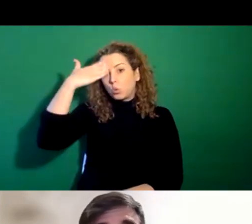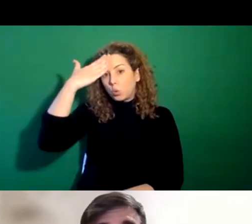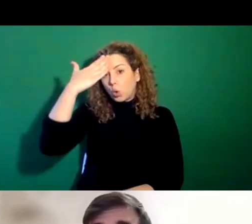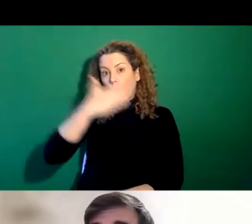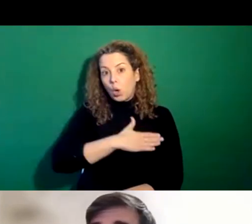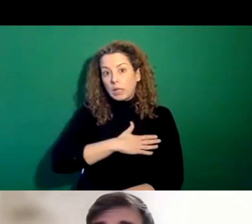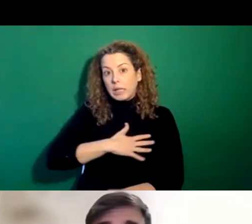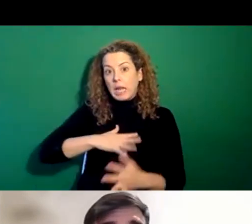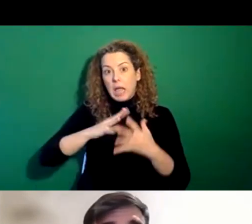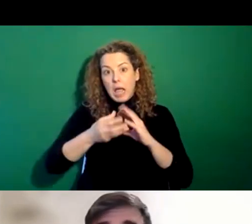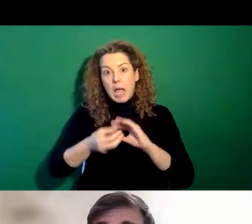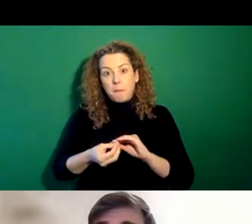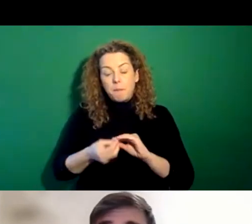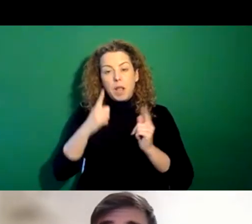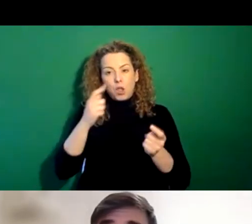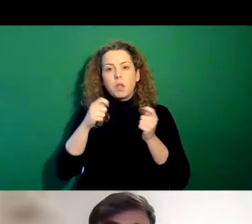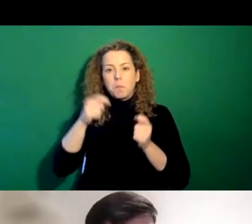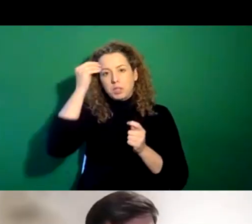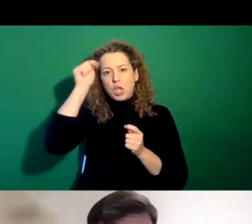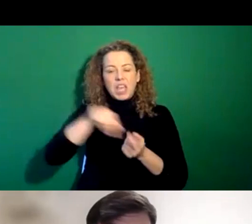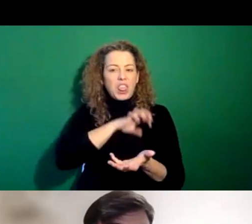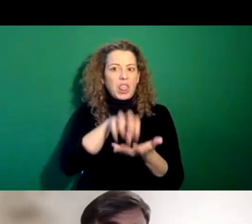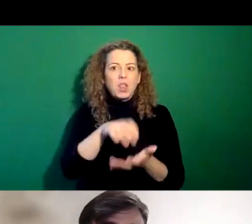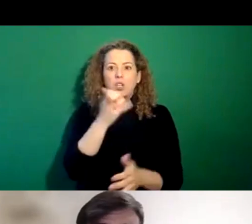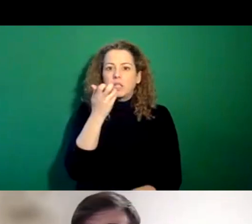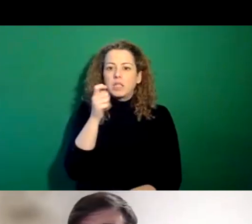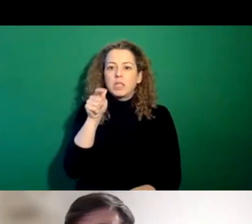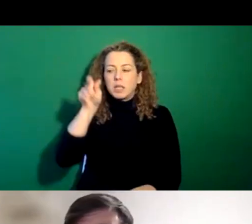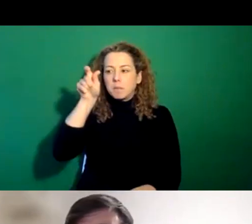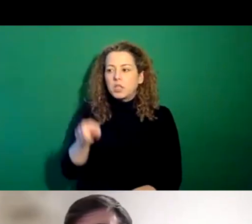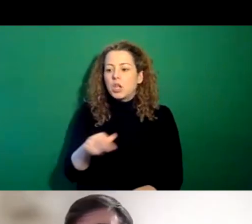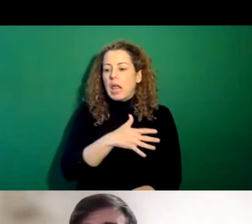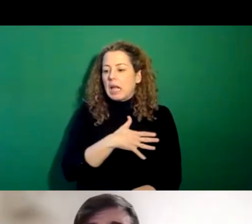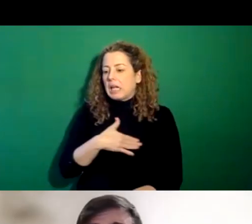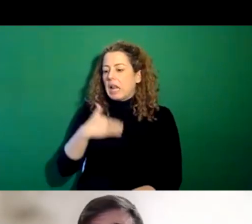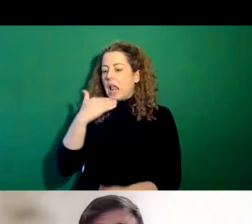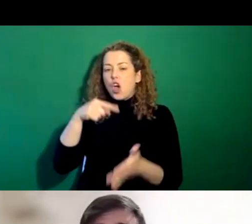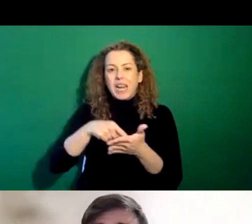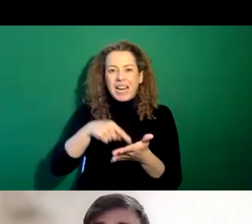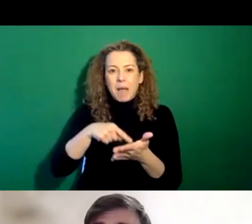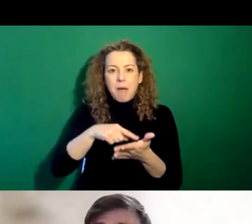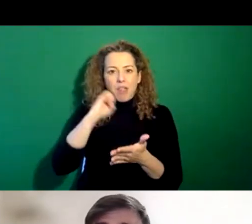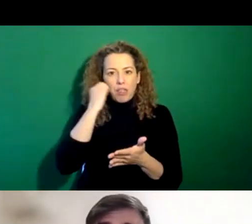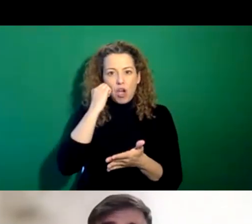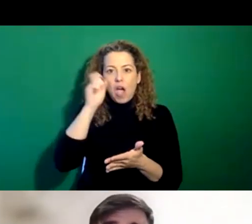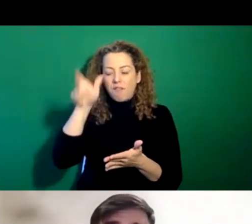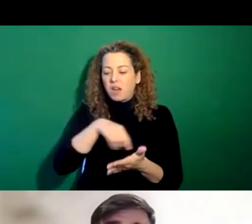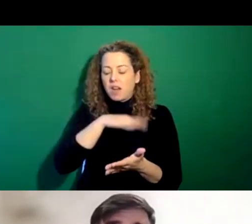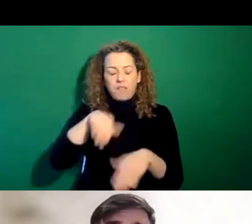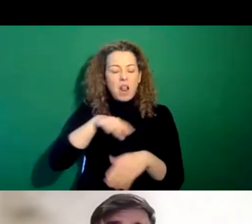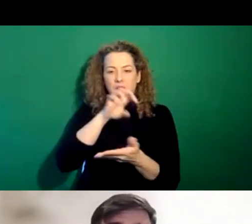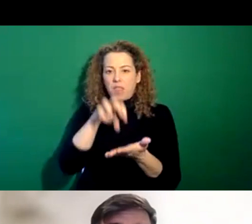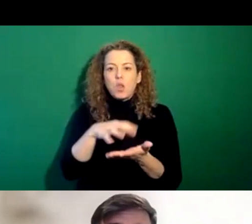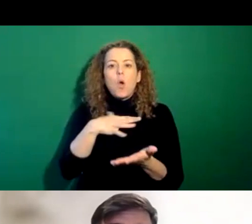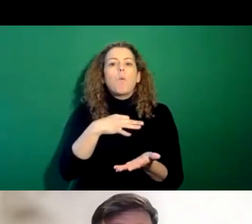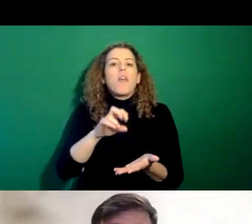aplique algunas contenciones. Yo entiendo que ahí el centro, si esta persona intenta poner algún tipo de reclamación, el centro siempre podrá alegar que existen